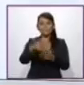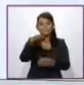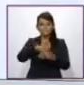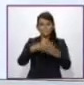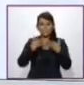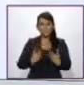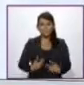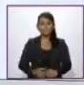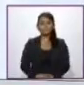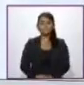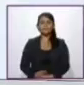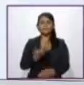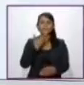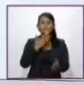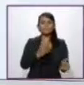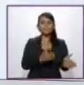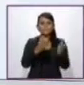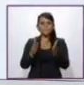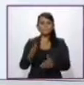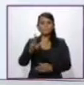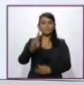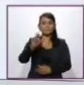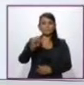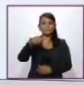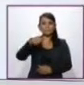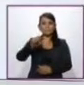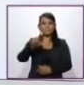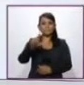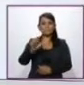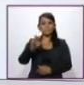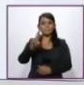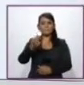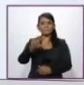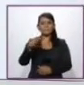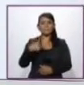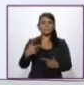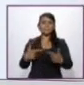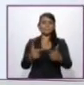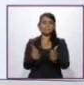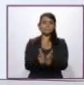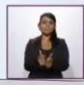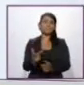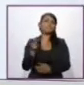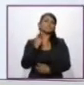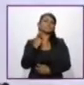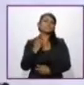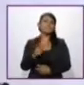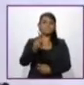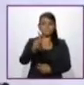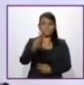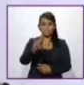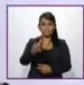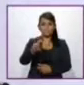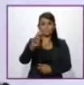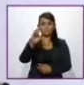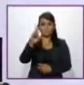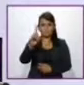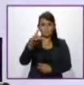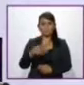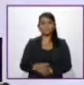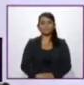Gracias. Toca el turno para Raquel Ruiz de Santiago Álvarez, candidata del Partido de la Revolución Democrática. Adelante, candidata.